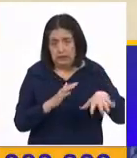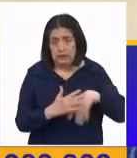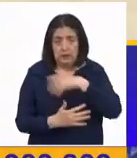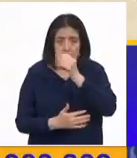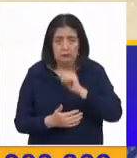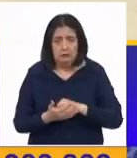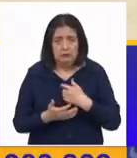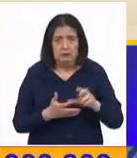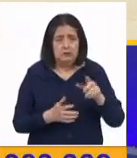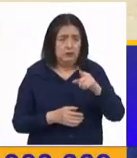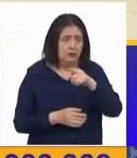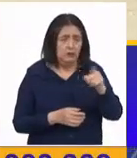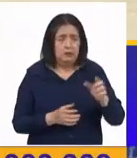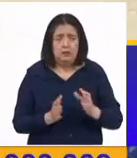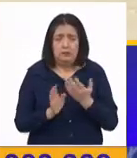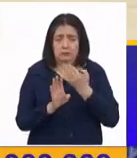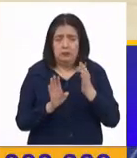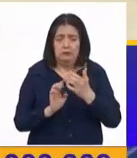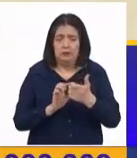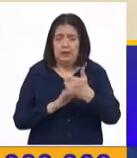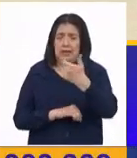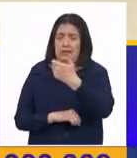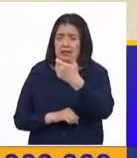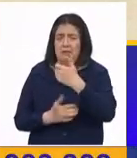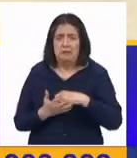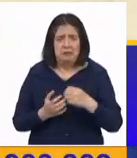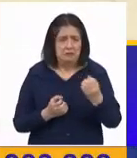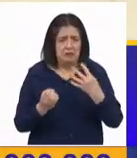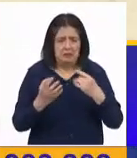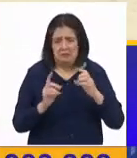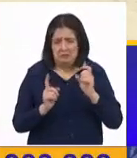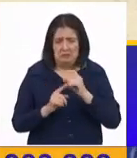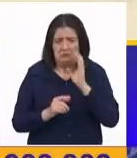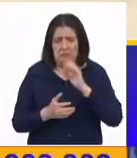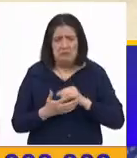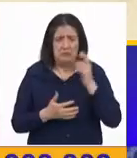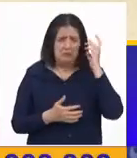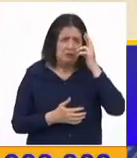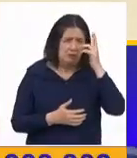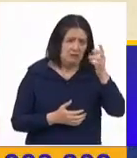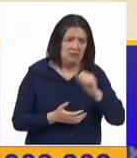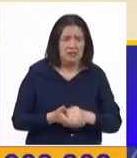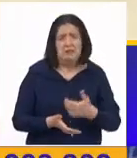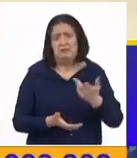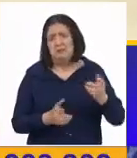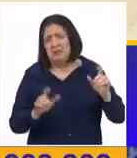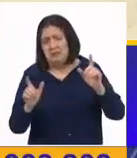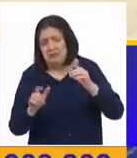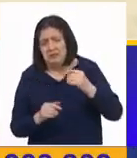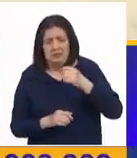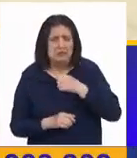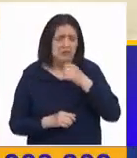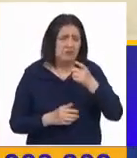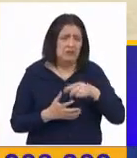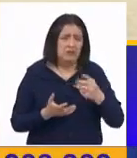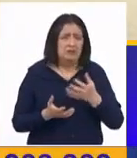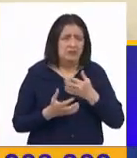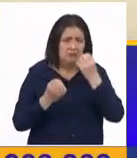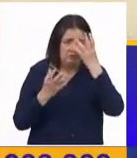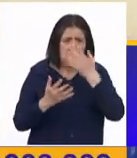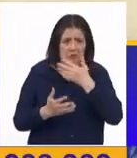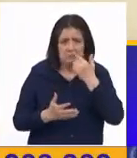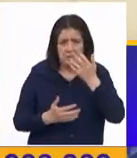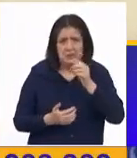nos comenzaron a grabar aquí en la puerta diciéndonos una serie de cosas, que por eso la prensa está así, que deberíamos informar